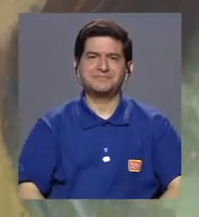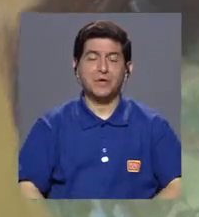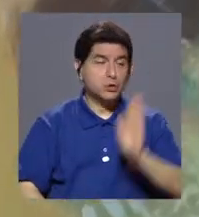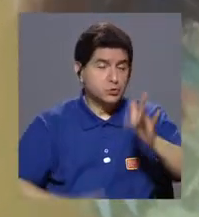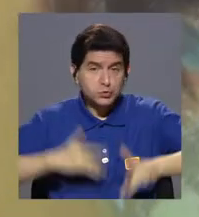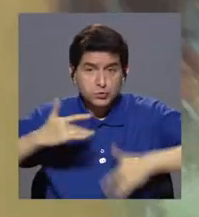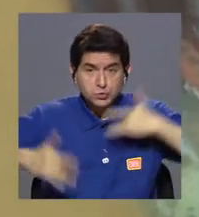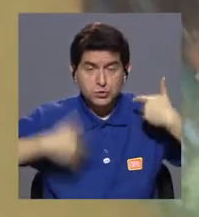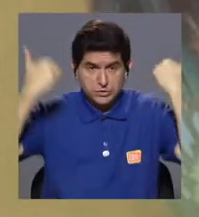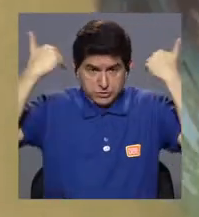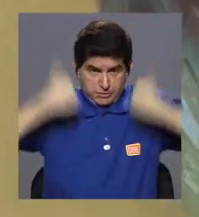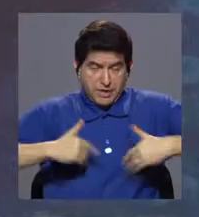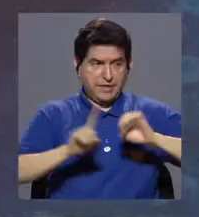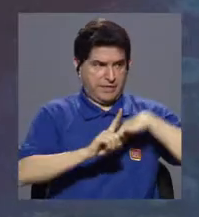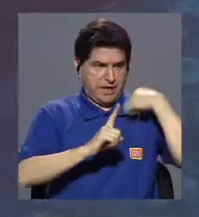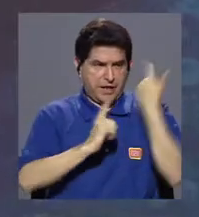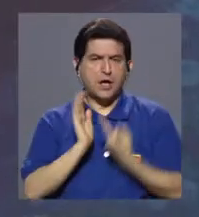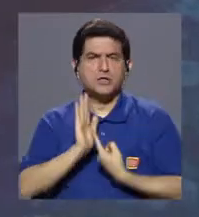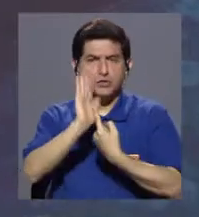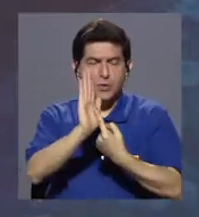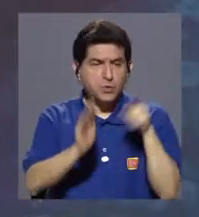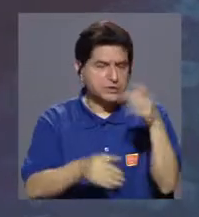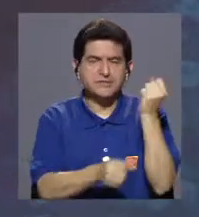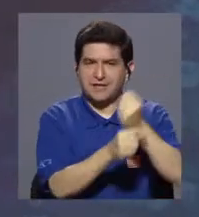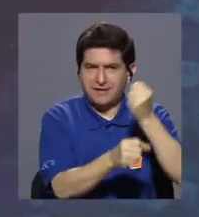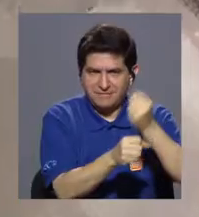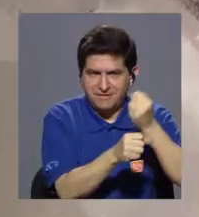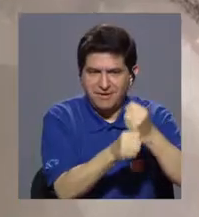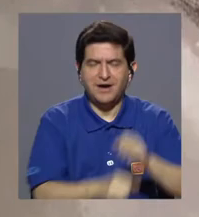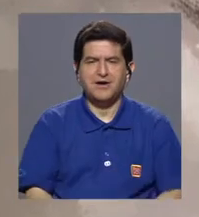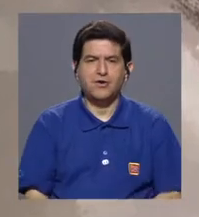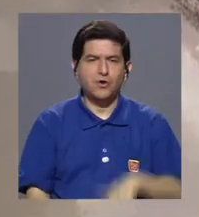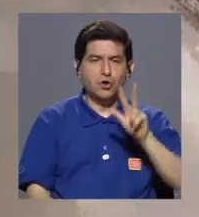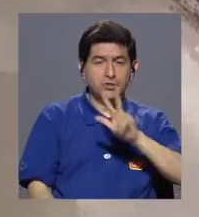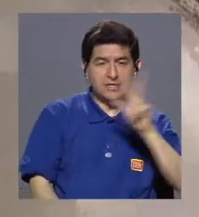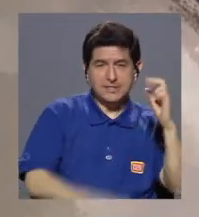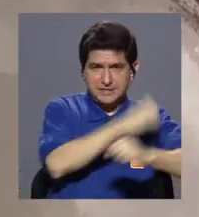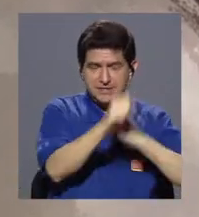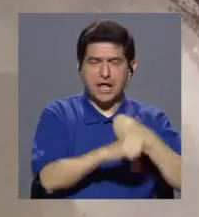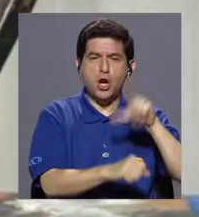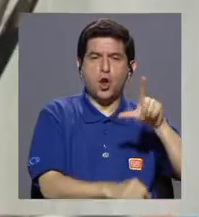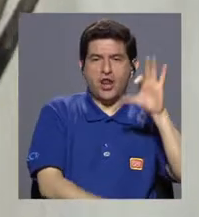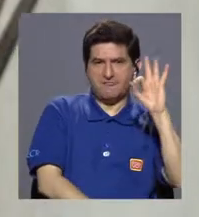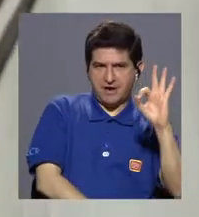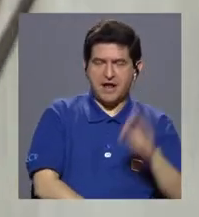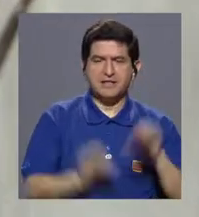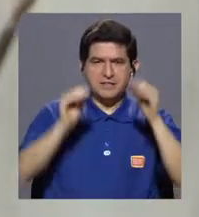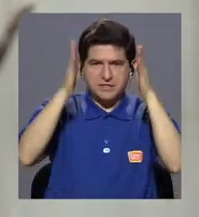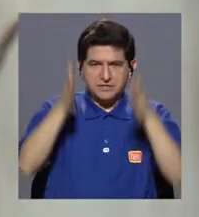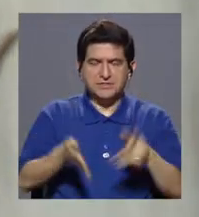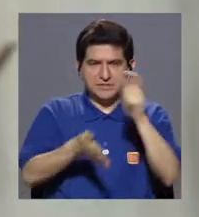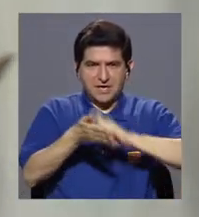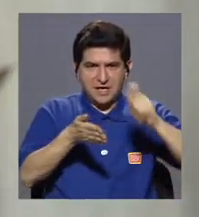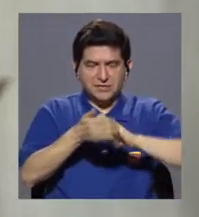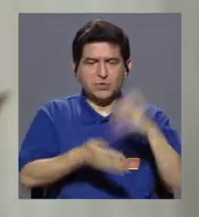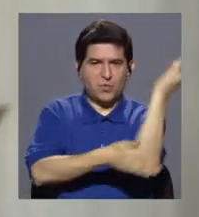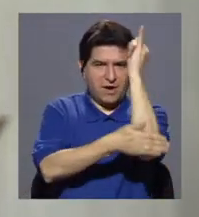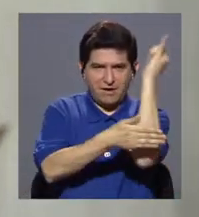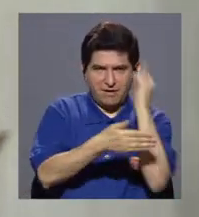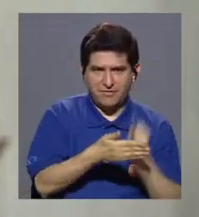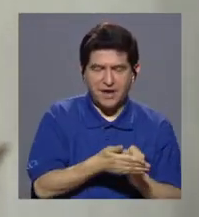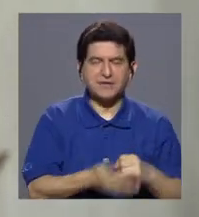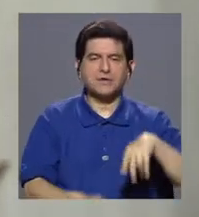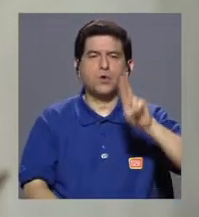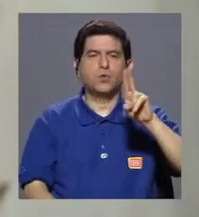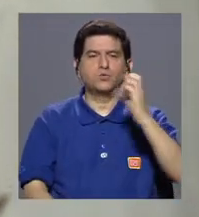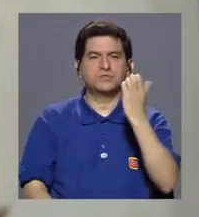Su sensibilidad humana y social se refleja en sus obras. Por 33 años, Lola Fernández fue docente en la Escuela de Artes Plásticas